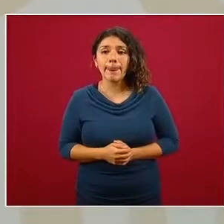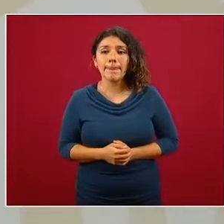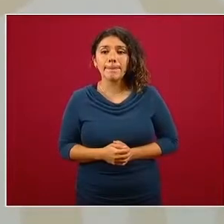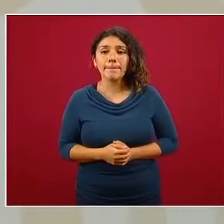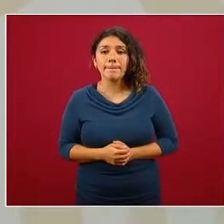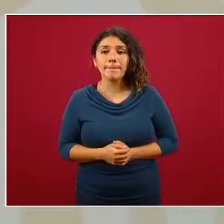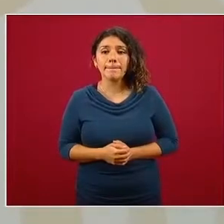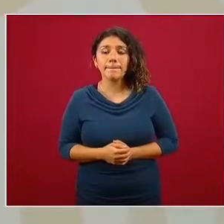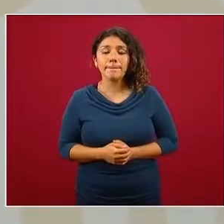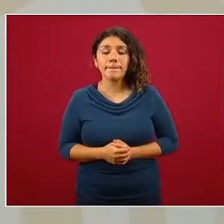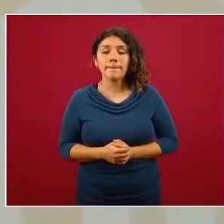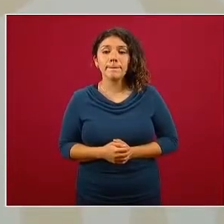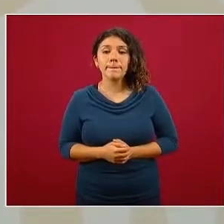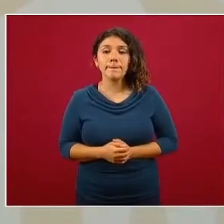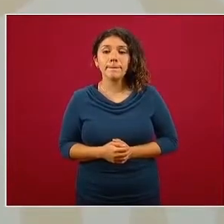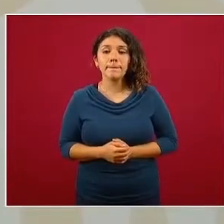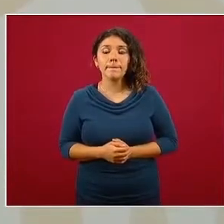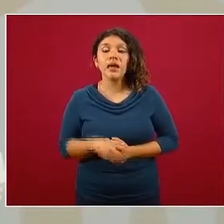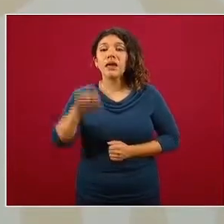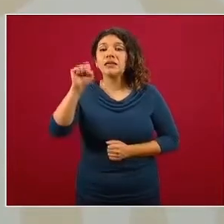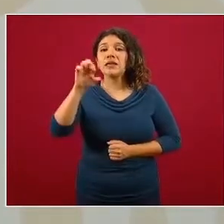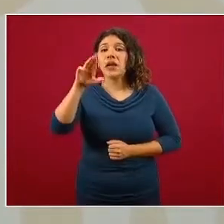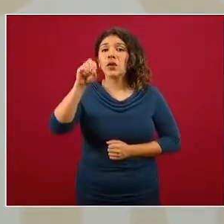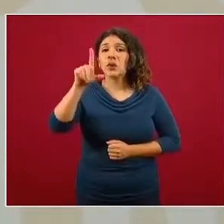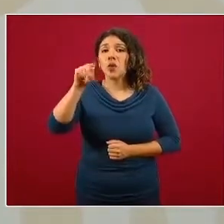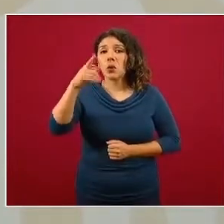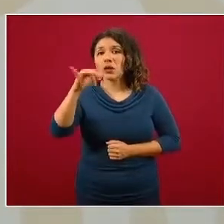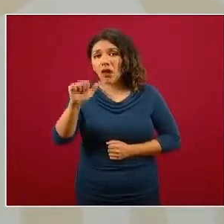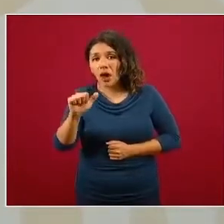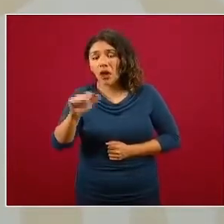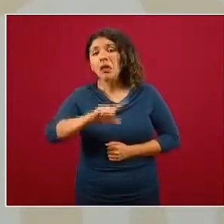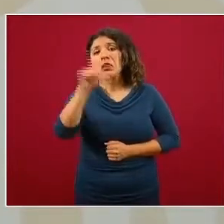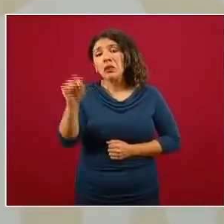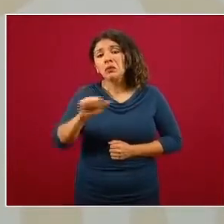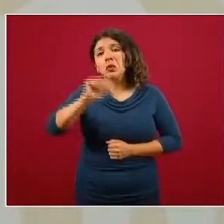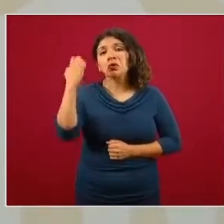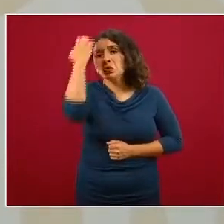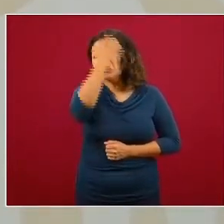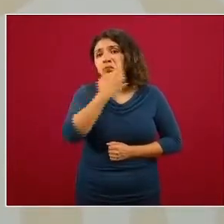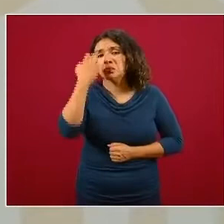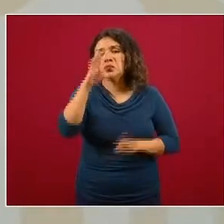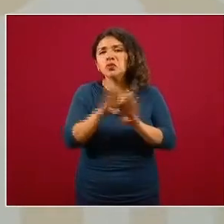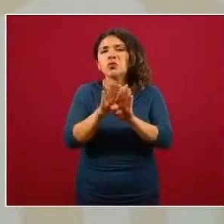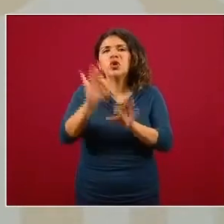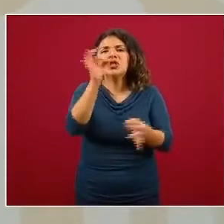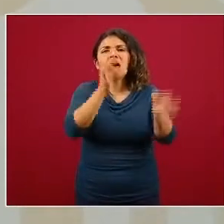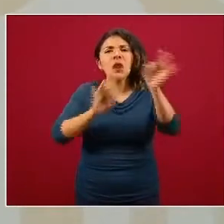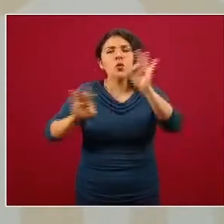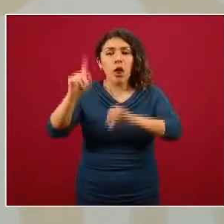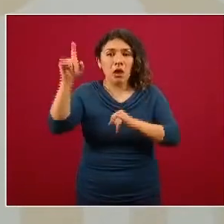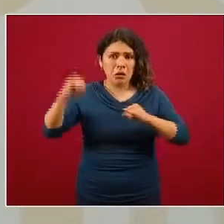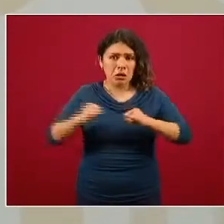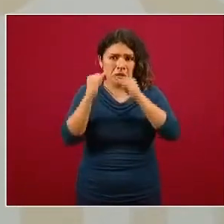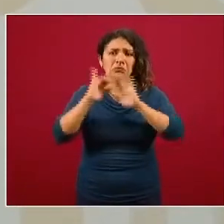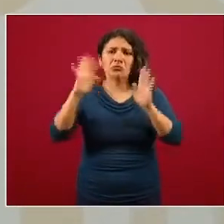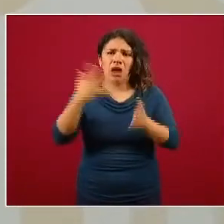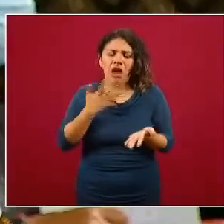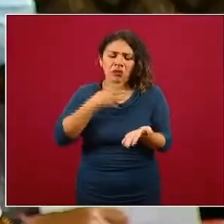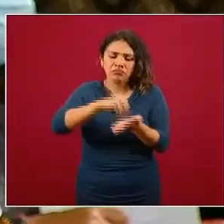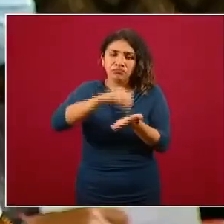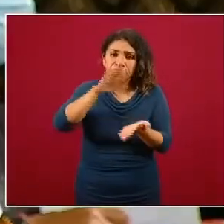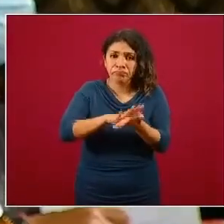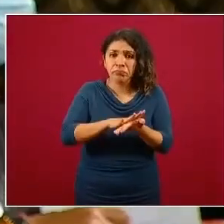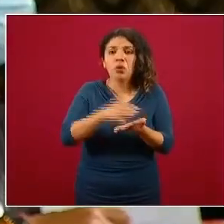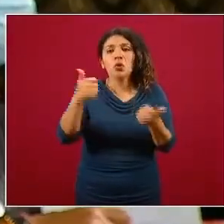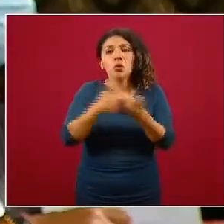De fase aguda no, es serología y posiblemente vamos a tener ensayos de inmunidad celular también. El instituto ya lo tiene y